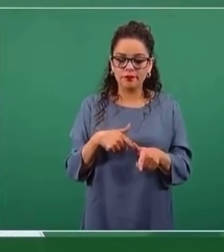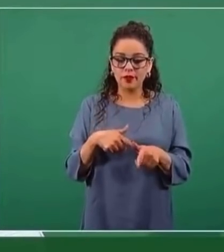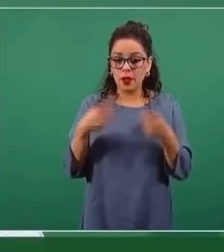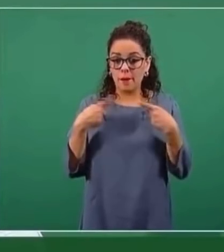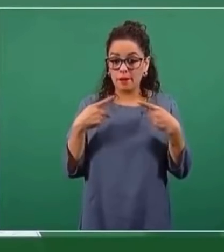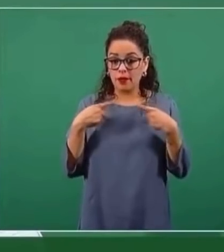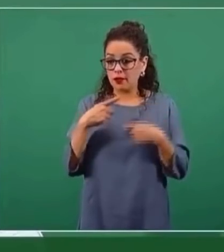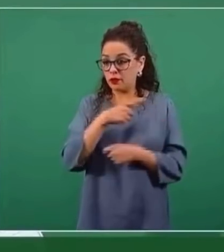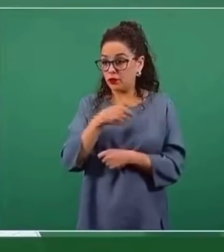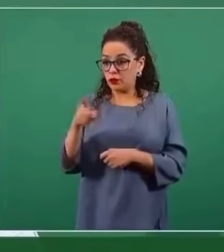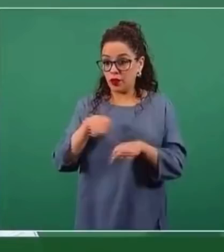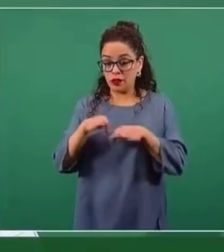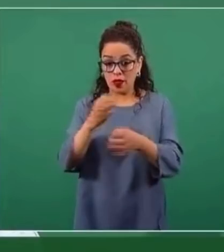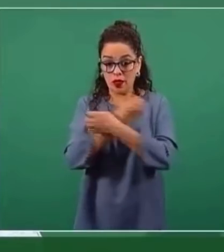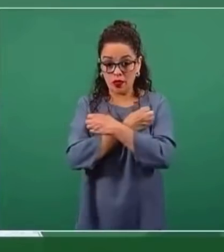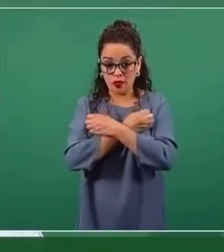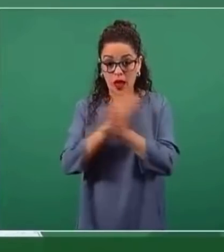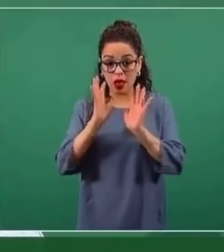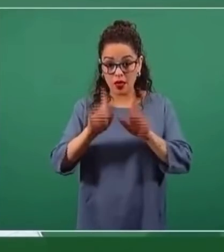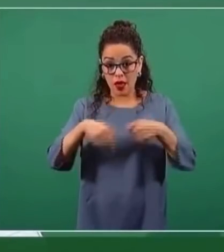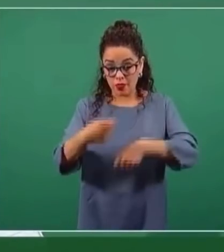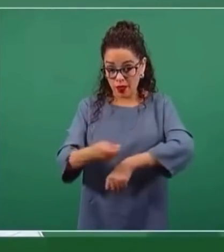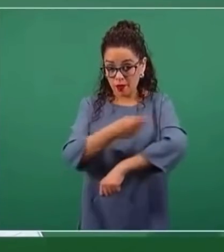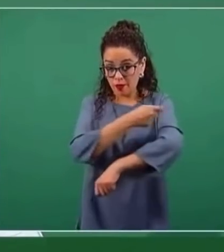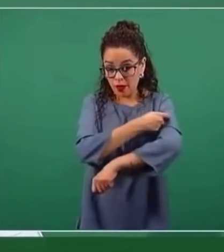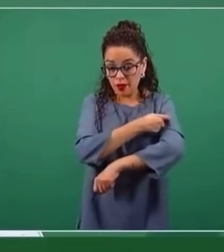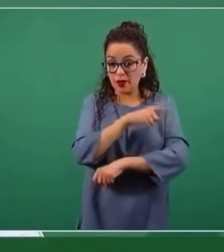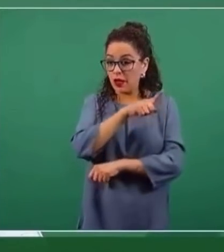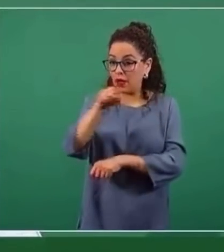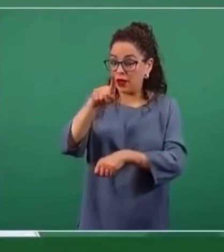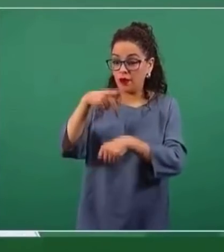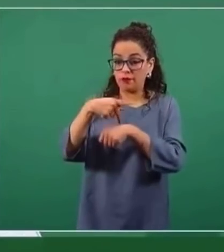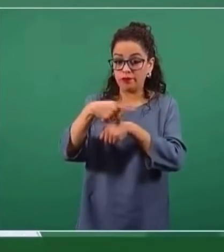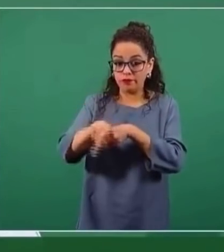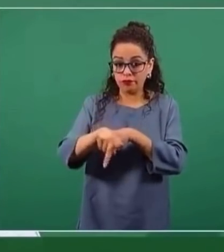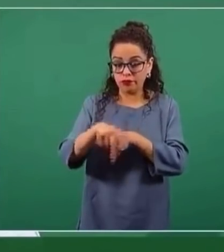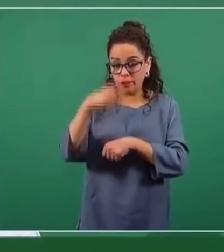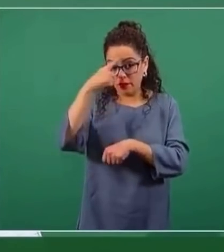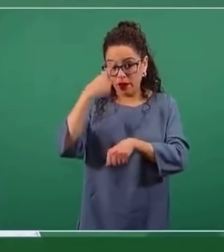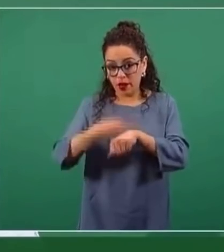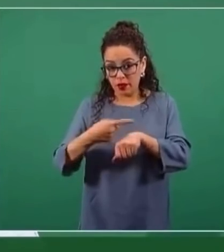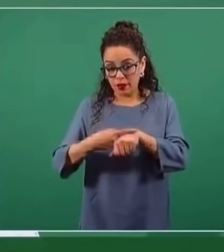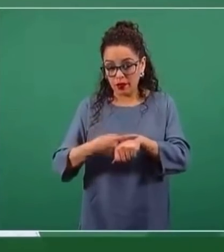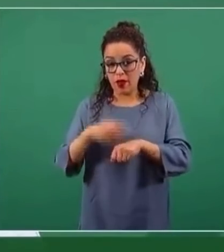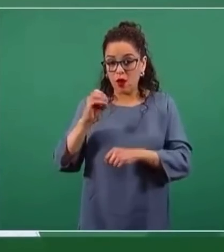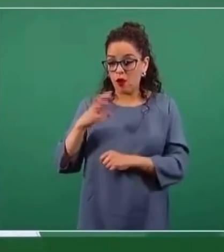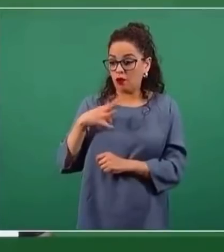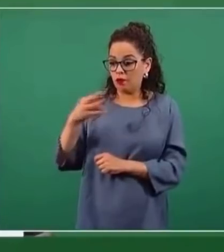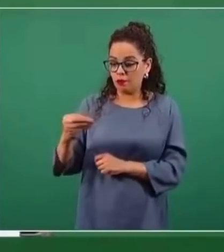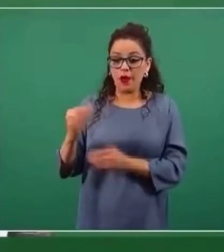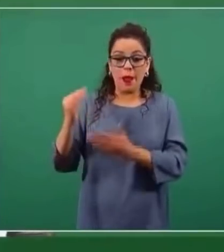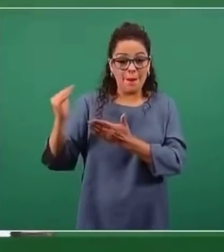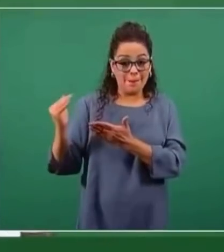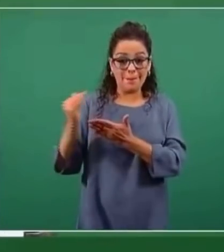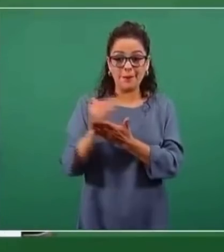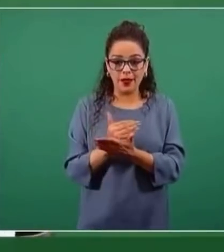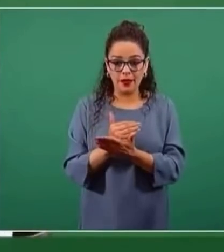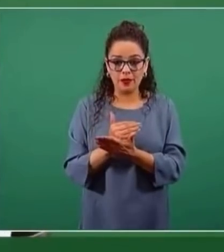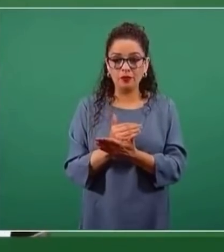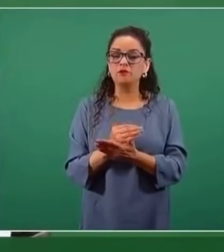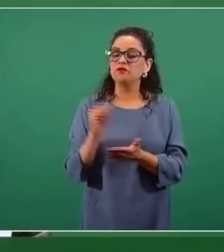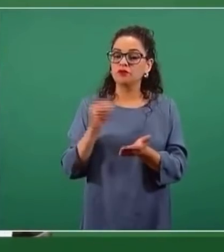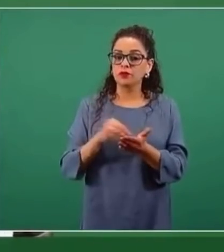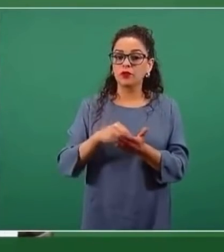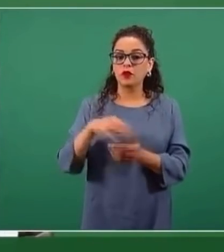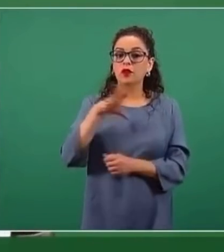estén vacunados y por lo tanto el riesgo tanto de ellos de enfermar y contribuir a la transmisión haya disminuido, pues todavía hay un